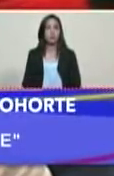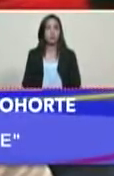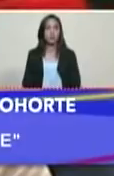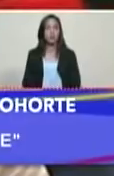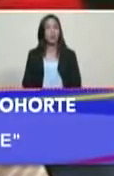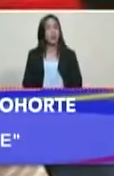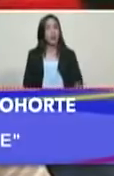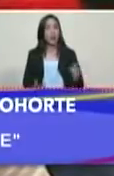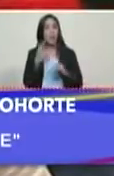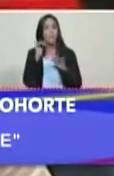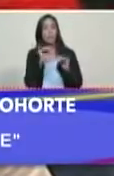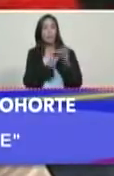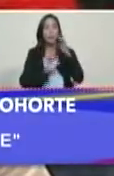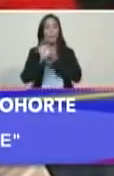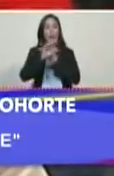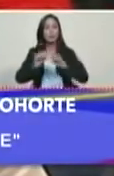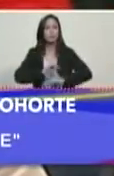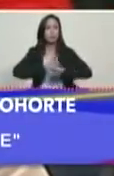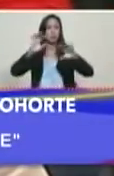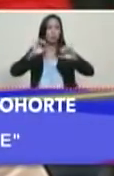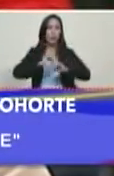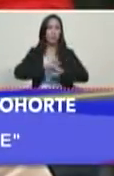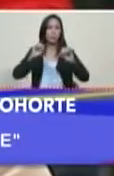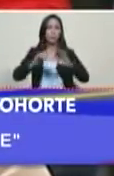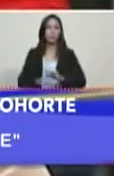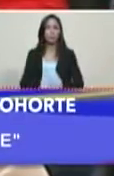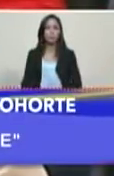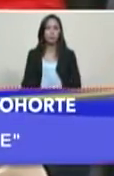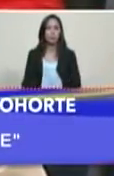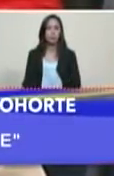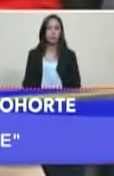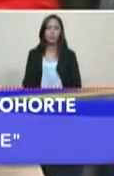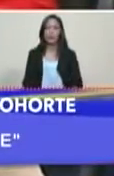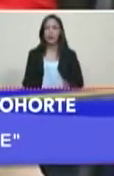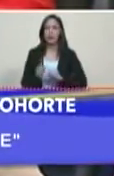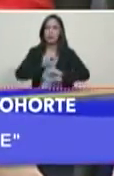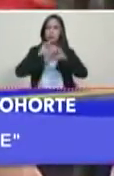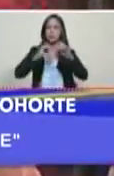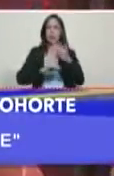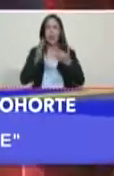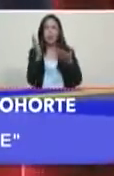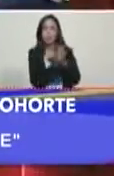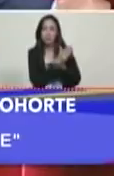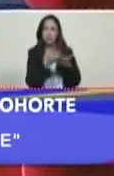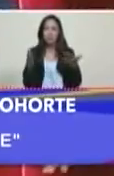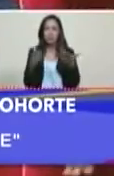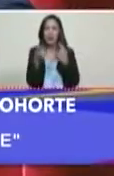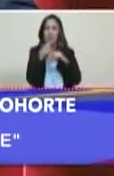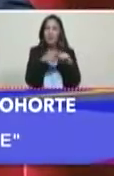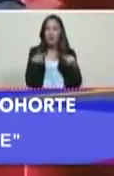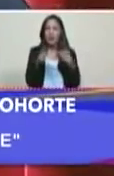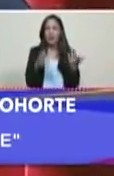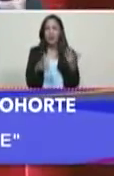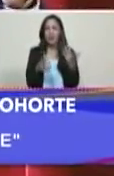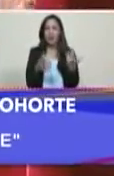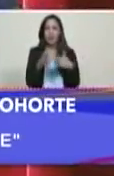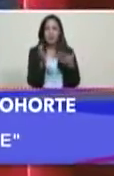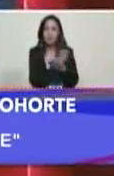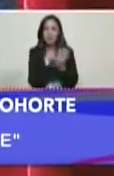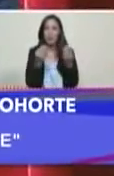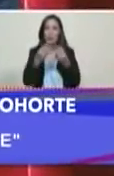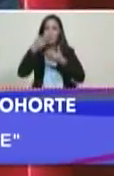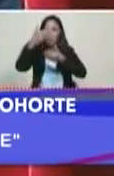Destruirla, bombardearla y dividirla en 4 o 5 pedazos y llenarla de